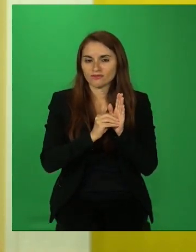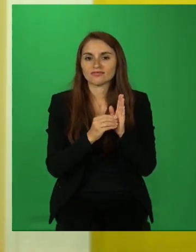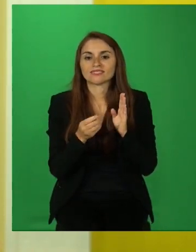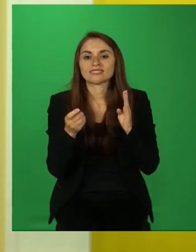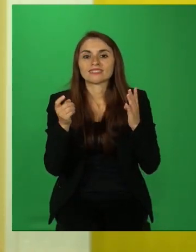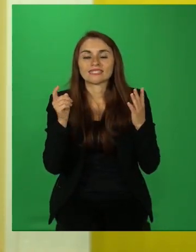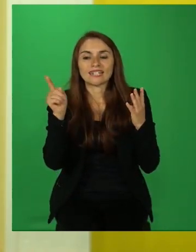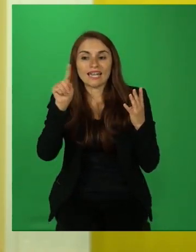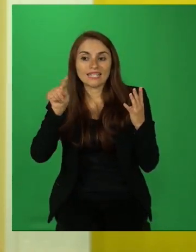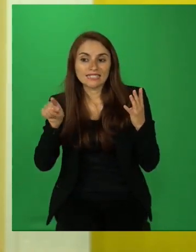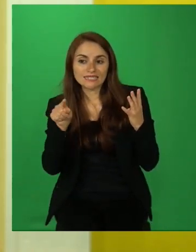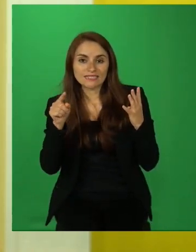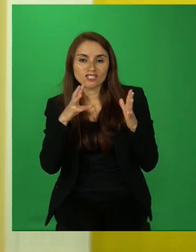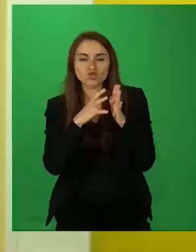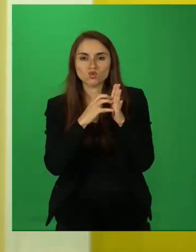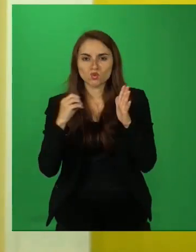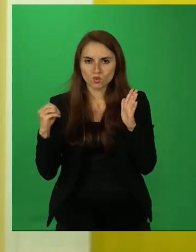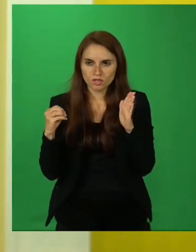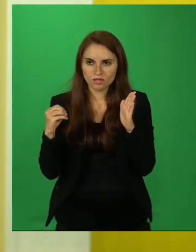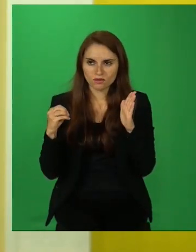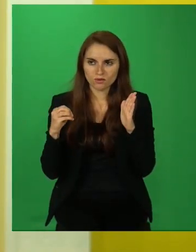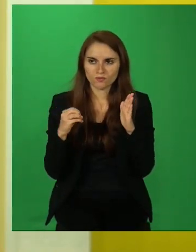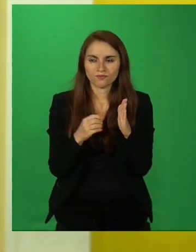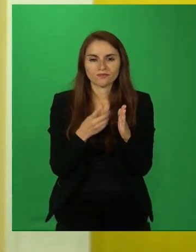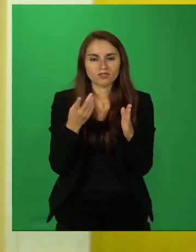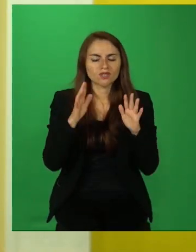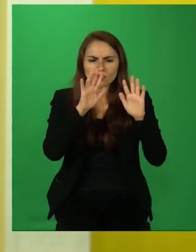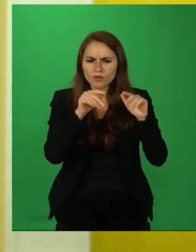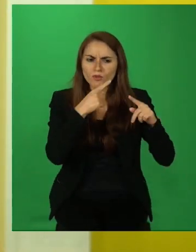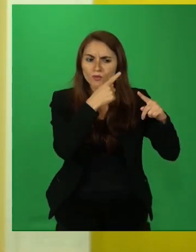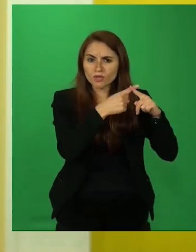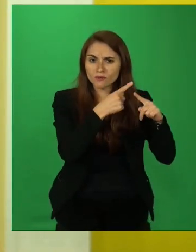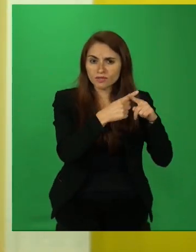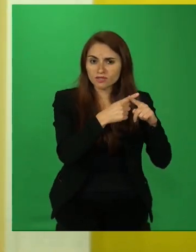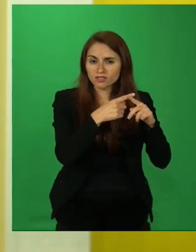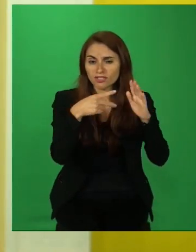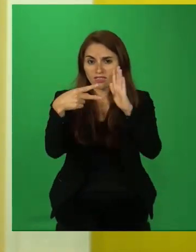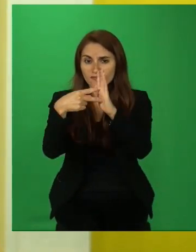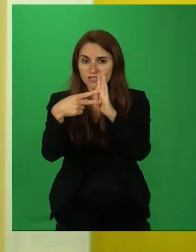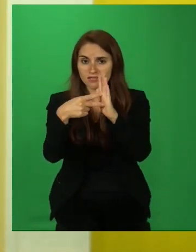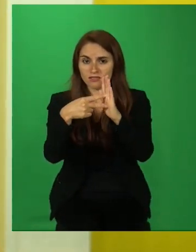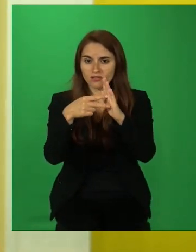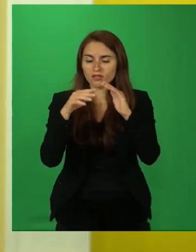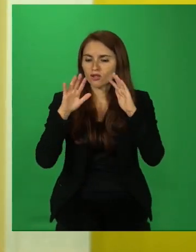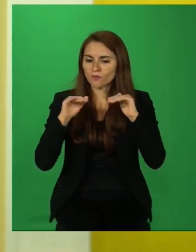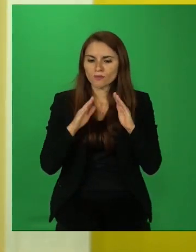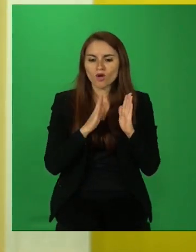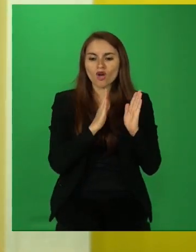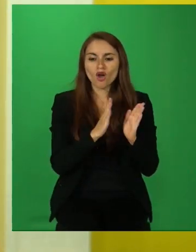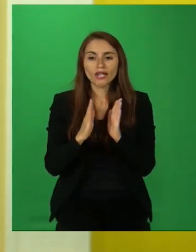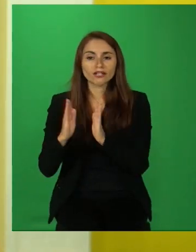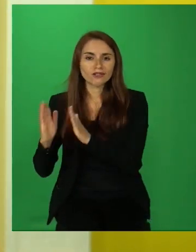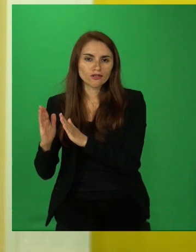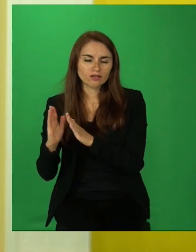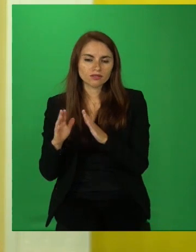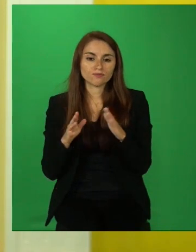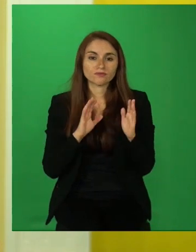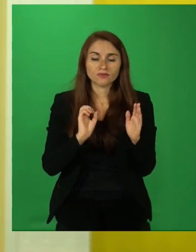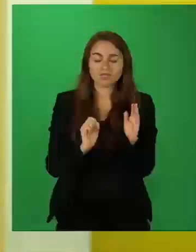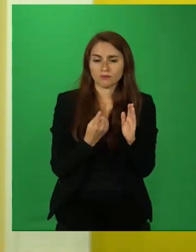la s de sustracciones y al igual que la multiplicación y en la división se hacen en el orden en que